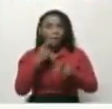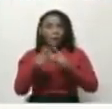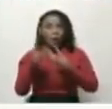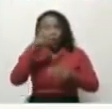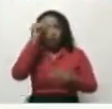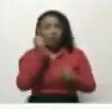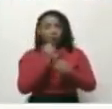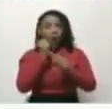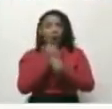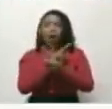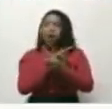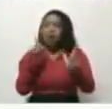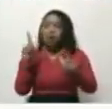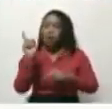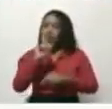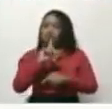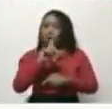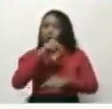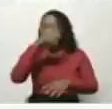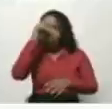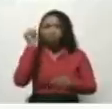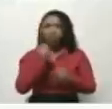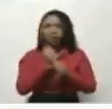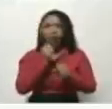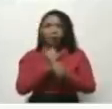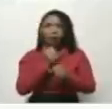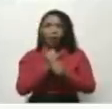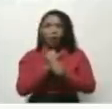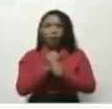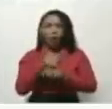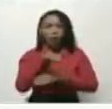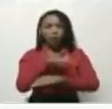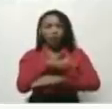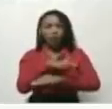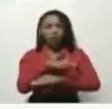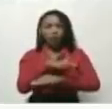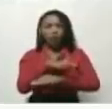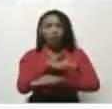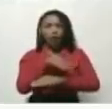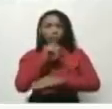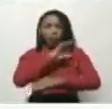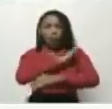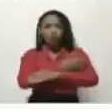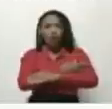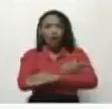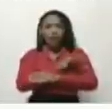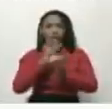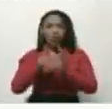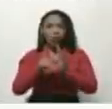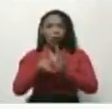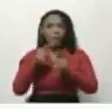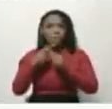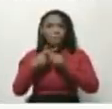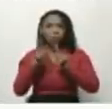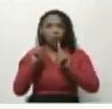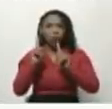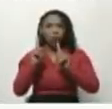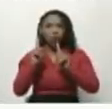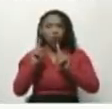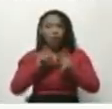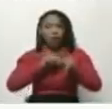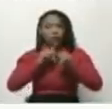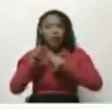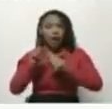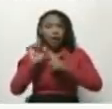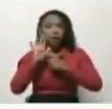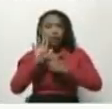liberador, no al trabajo donde tu fuerza es robada por otros. Y ahí